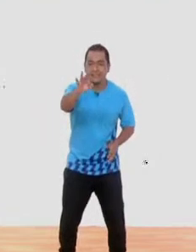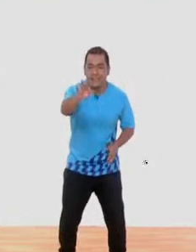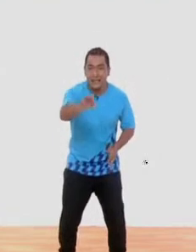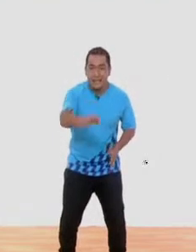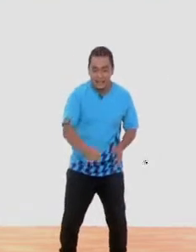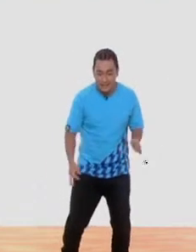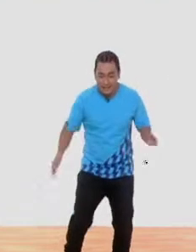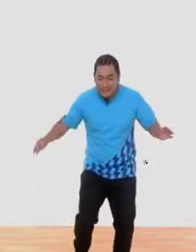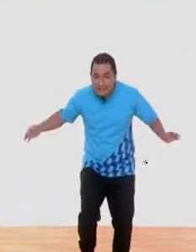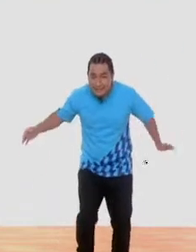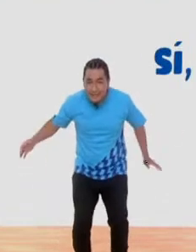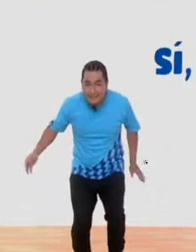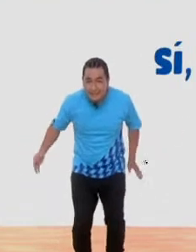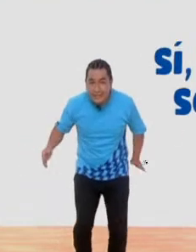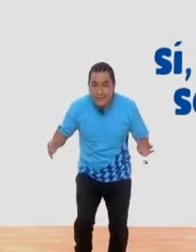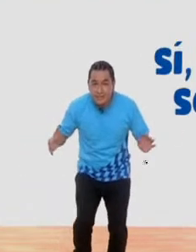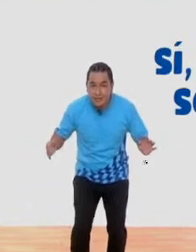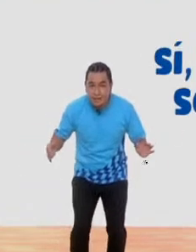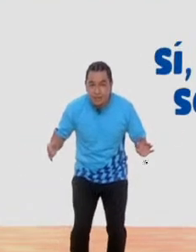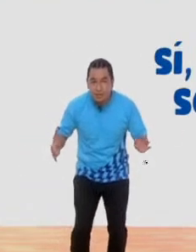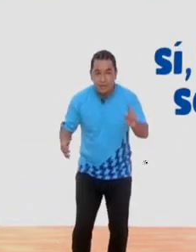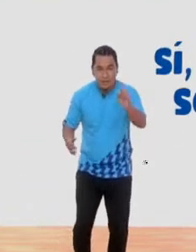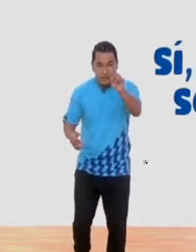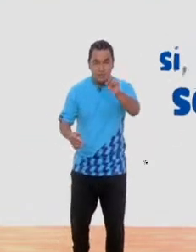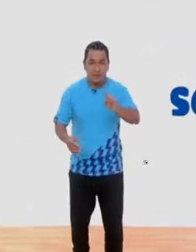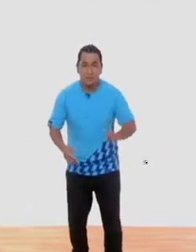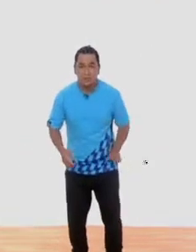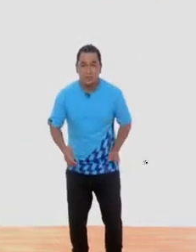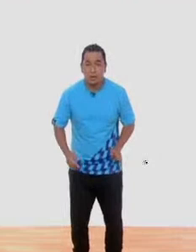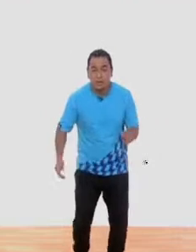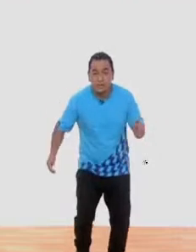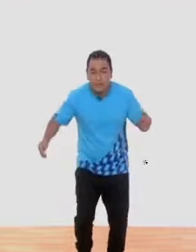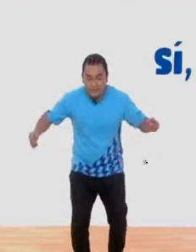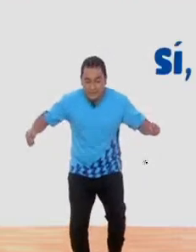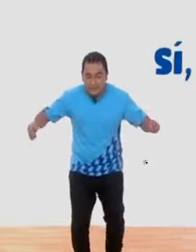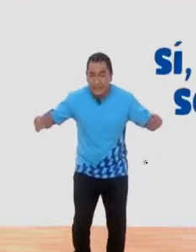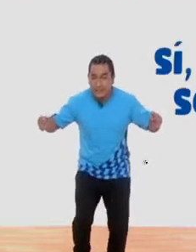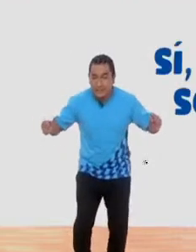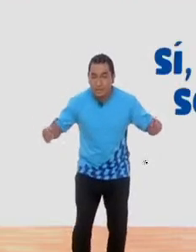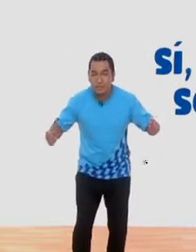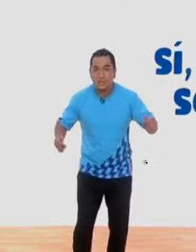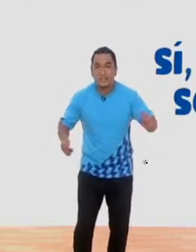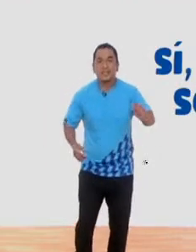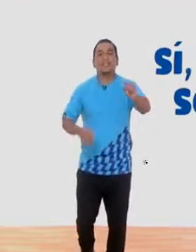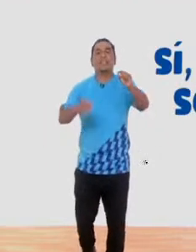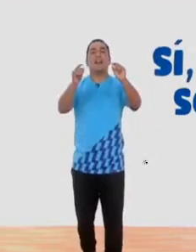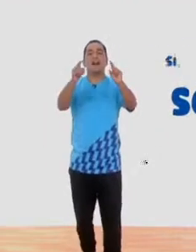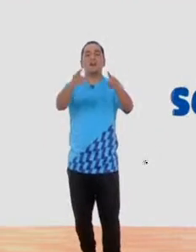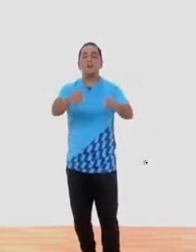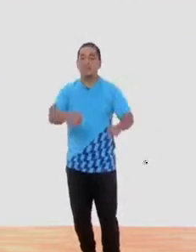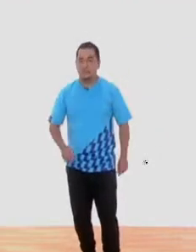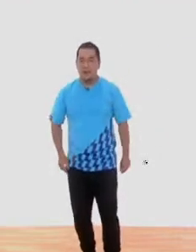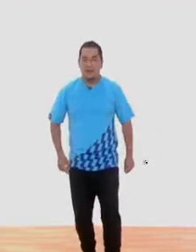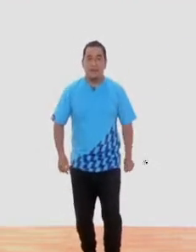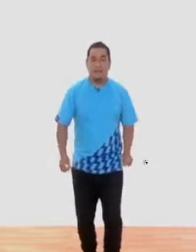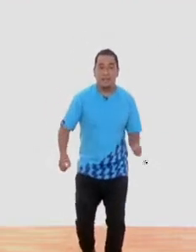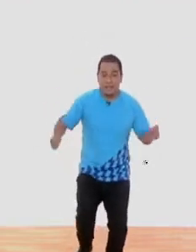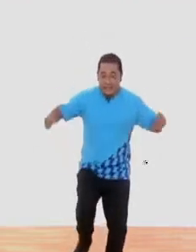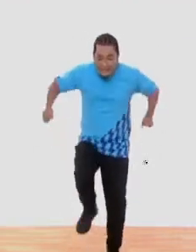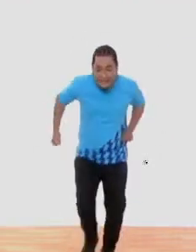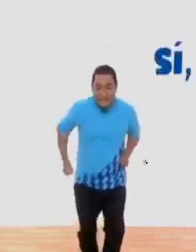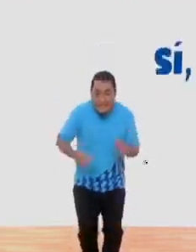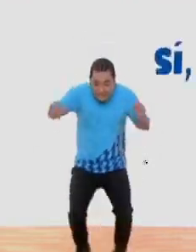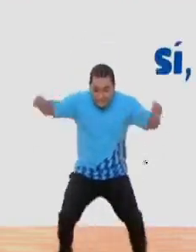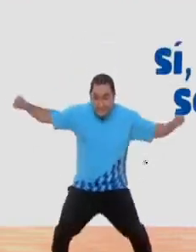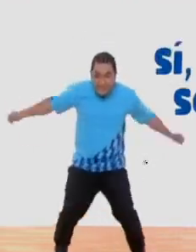La tercera. No, es sí, señor. It's conmigo. No es is, sí, es señor. It's English, Rubí. La última.